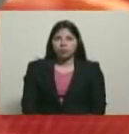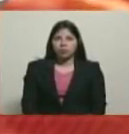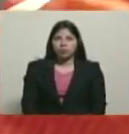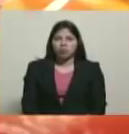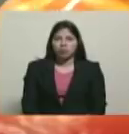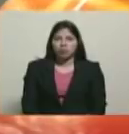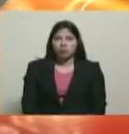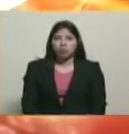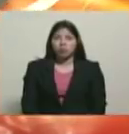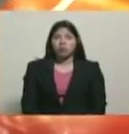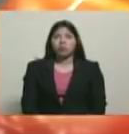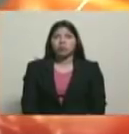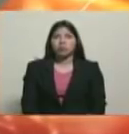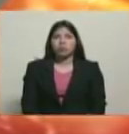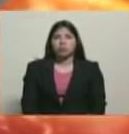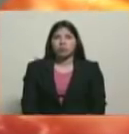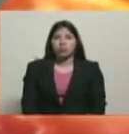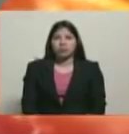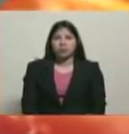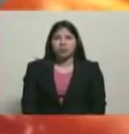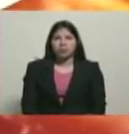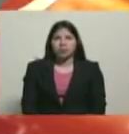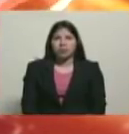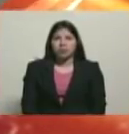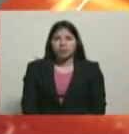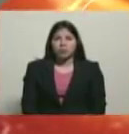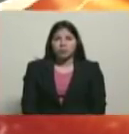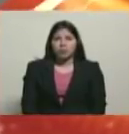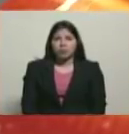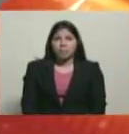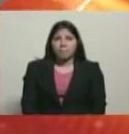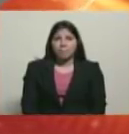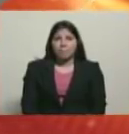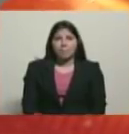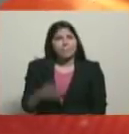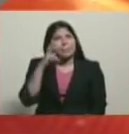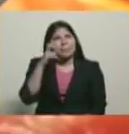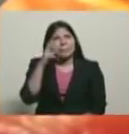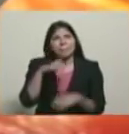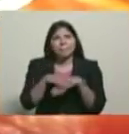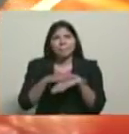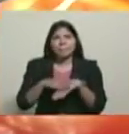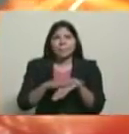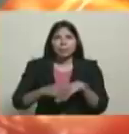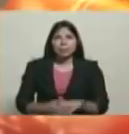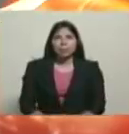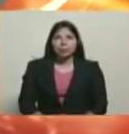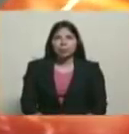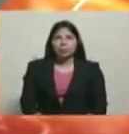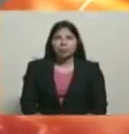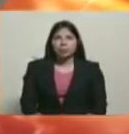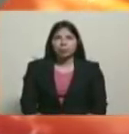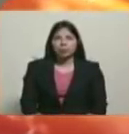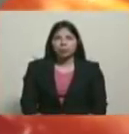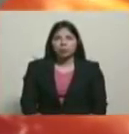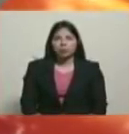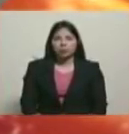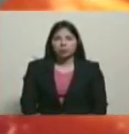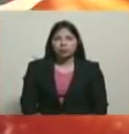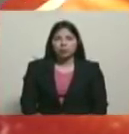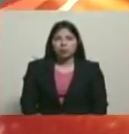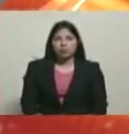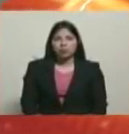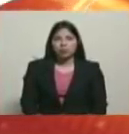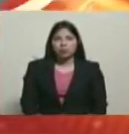las alertas que tenemos en las distintas partes de Caracas nos levantaron dándonos la información de